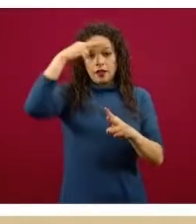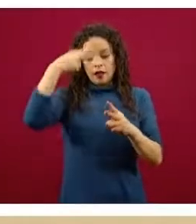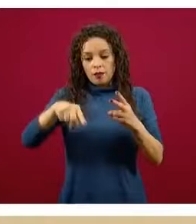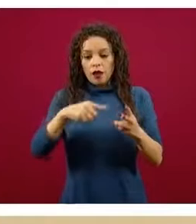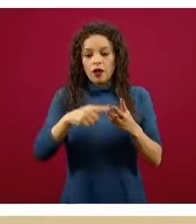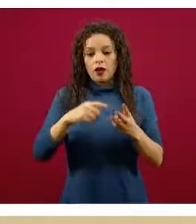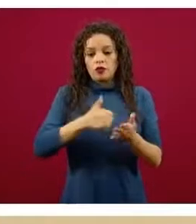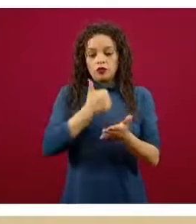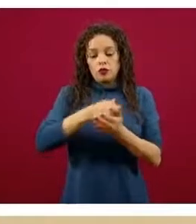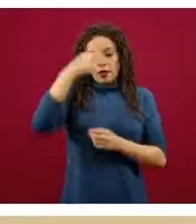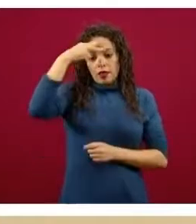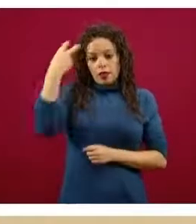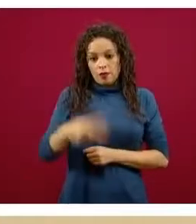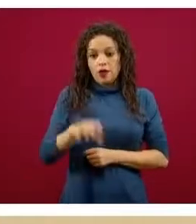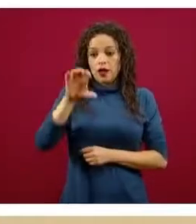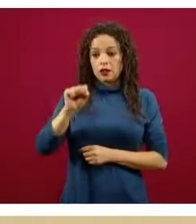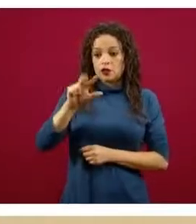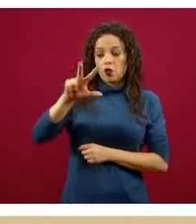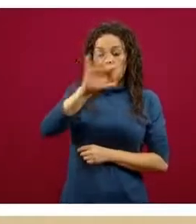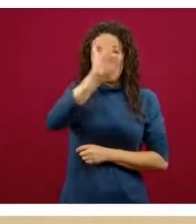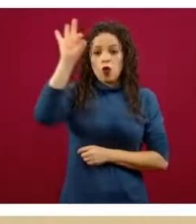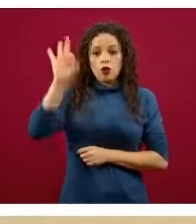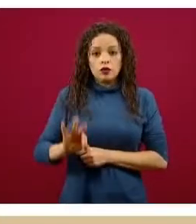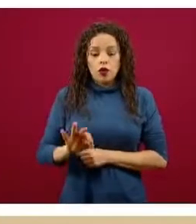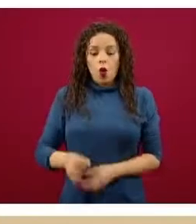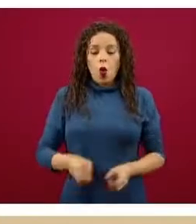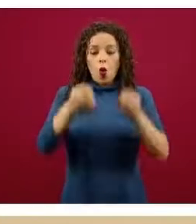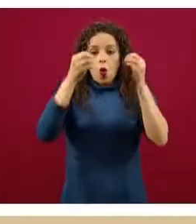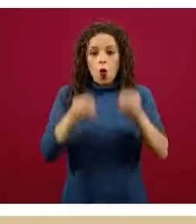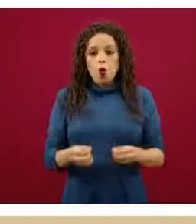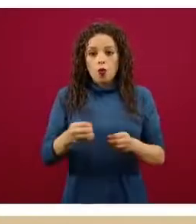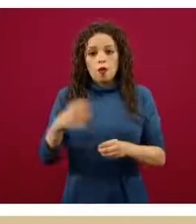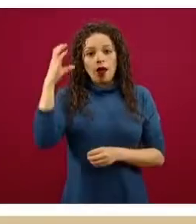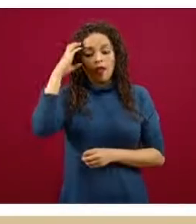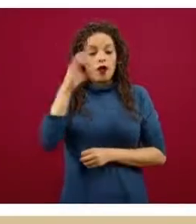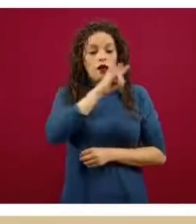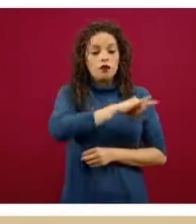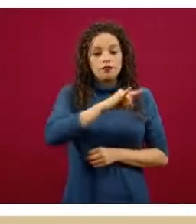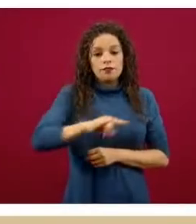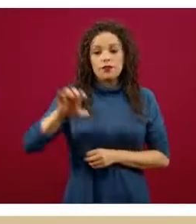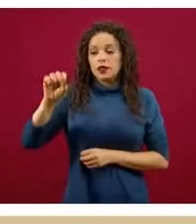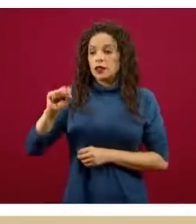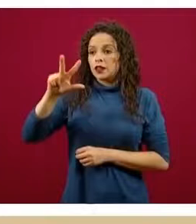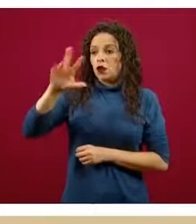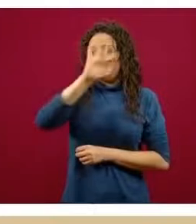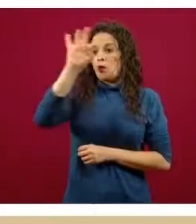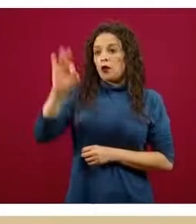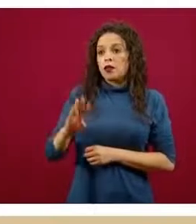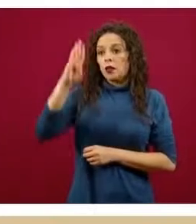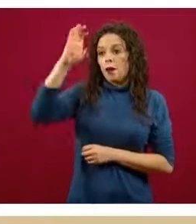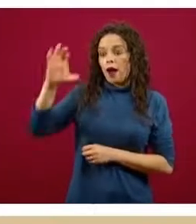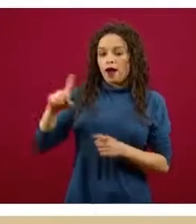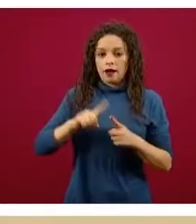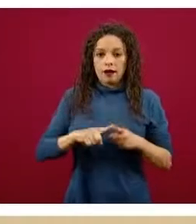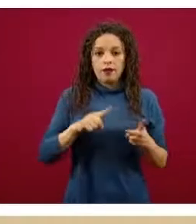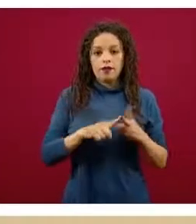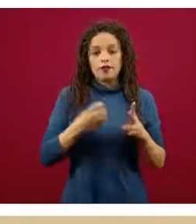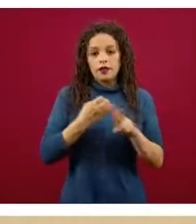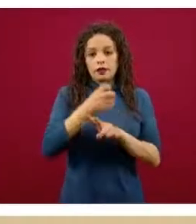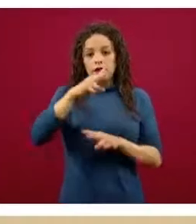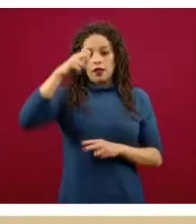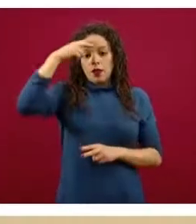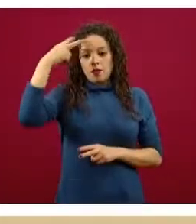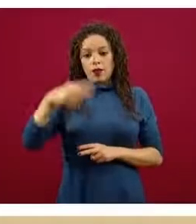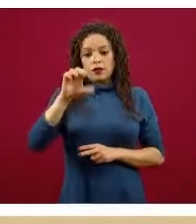el 68% de ocupación, el 68% Baja California, 62% el Estado de México